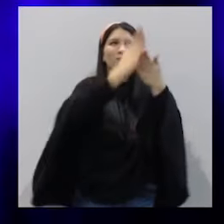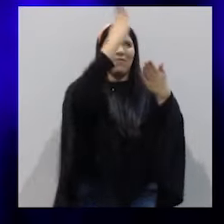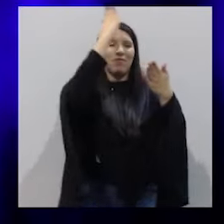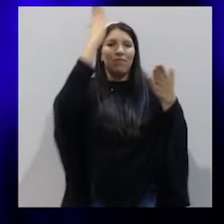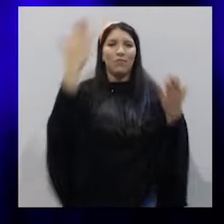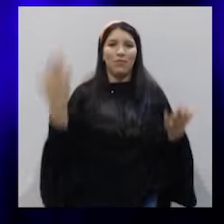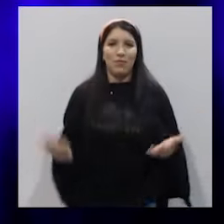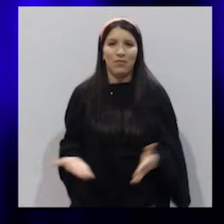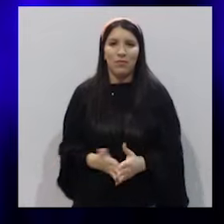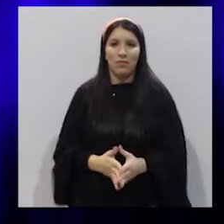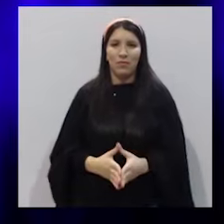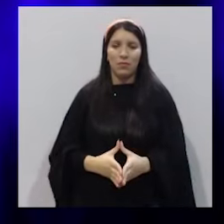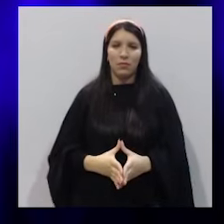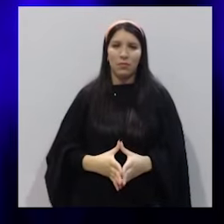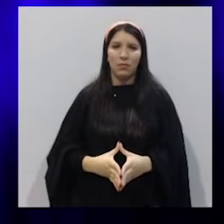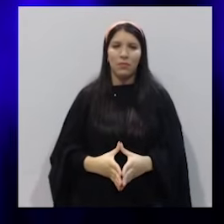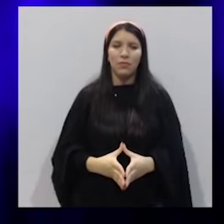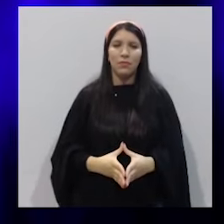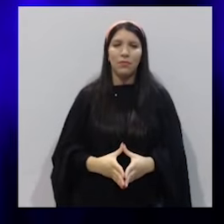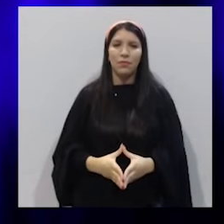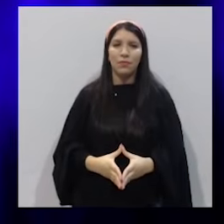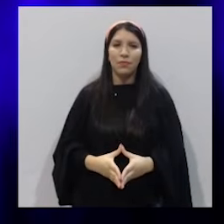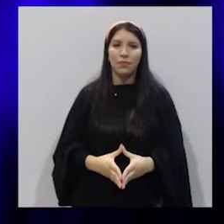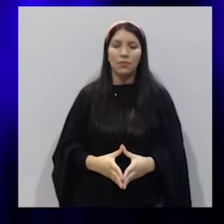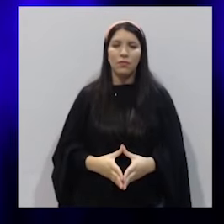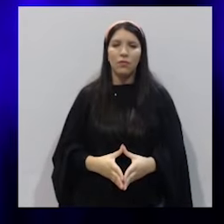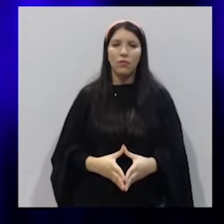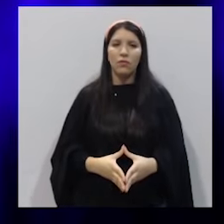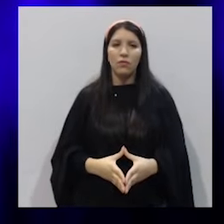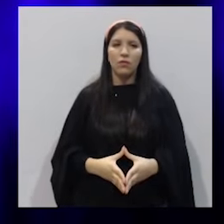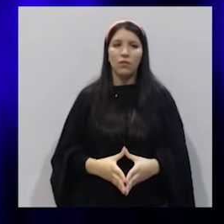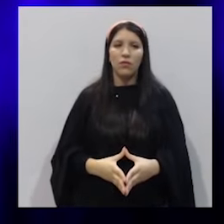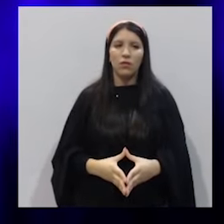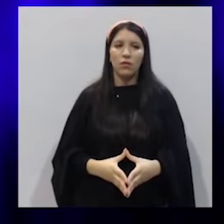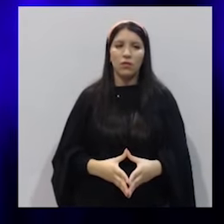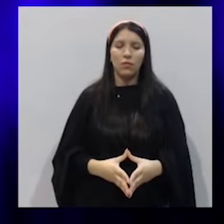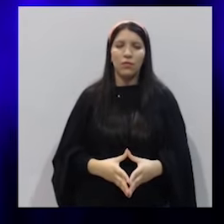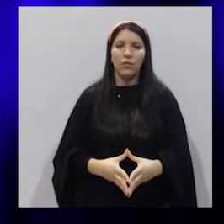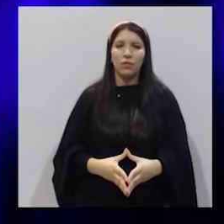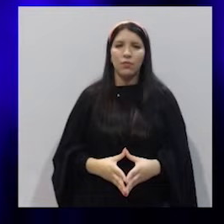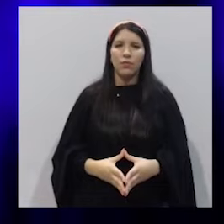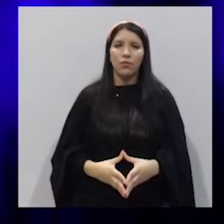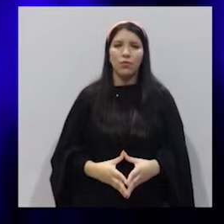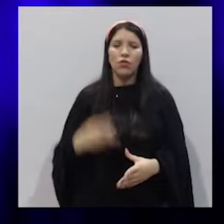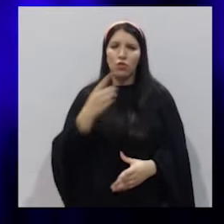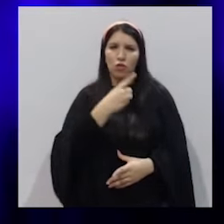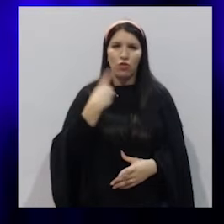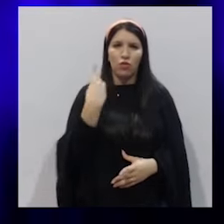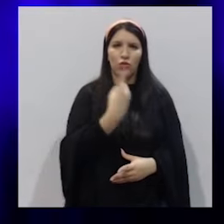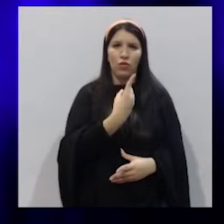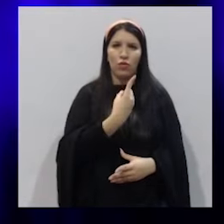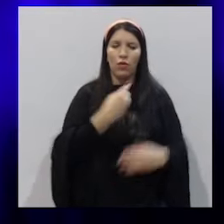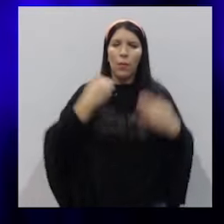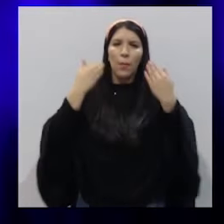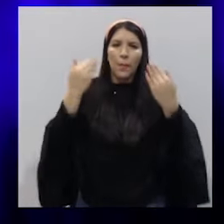si no hay límites hay límites para el enemigo hay límite para los demonios y hay límites para el pecado